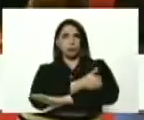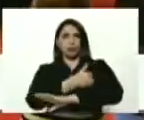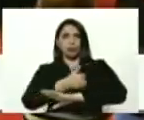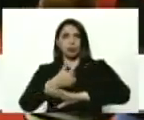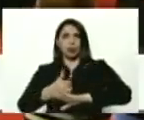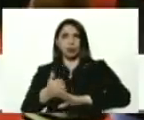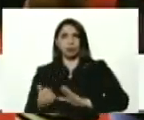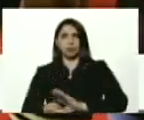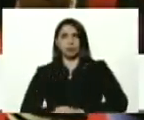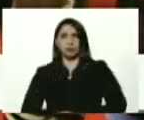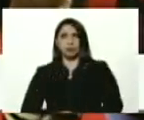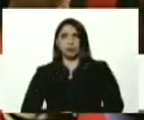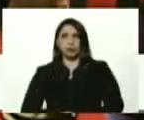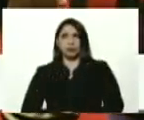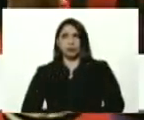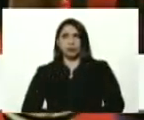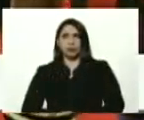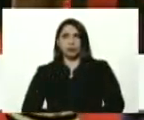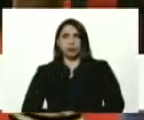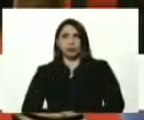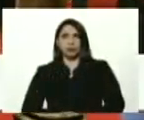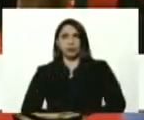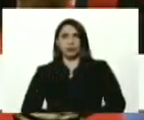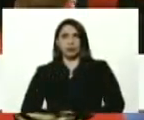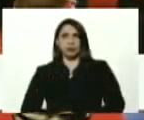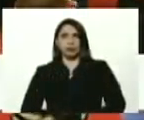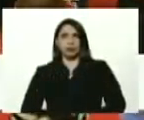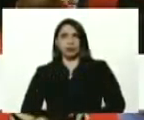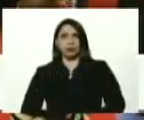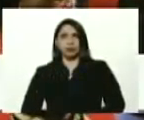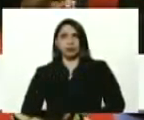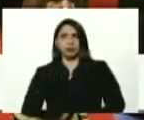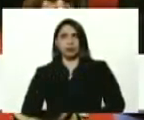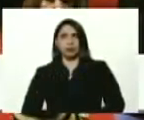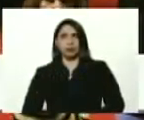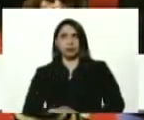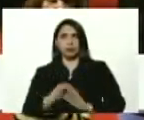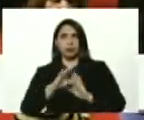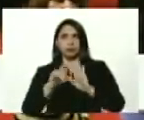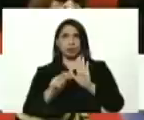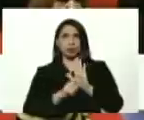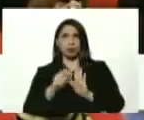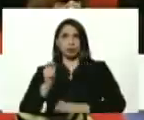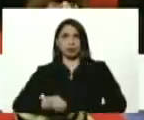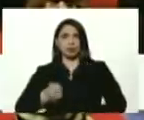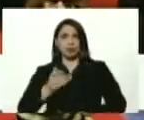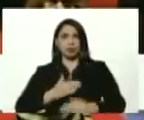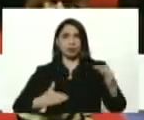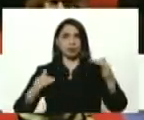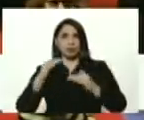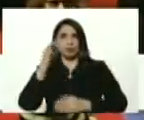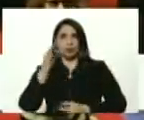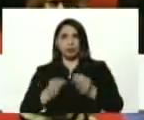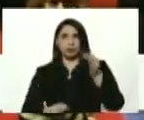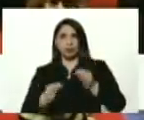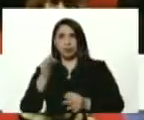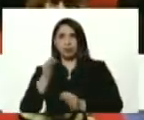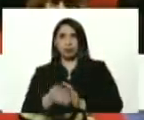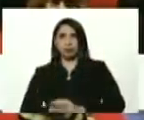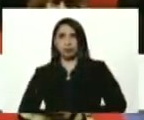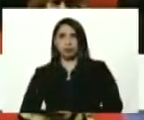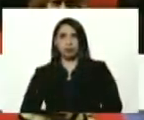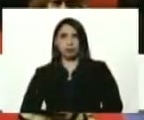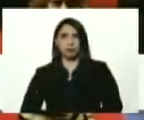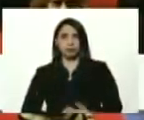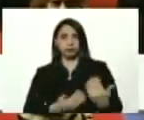las autoridades del ente comicial, las autoridades de la Sala Constitucional del Tribunal Supremo de Justicia, quien es la que ha tenido